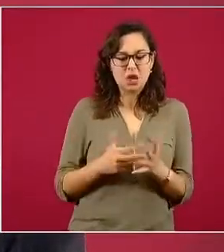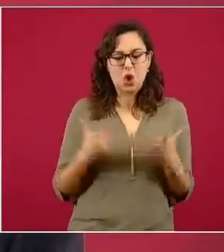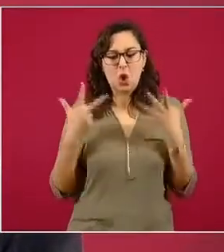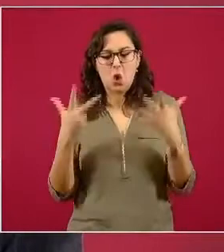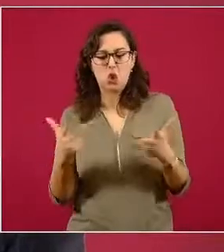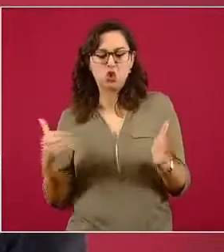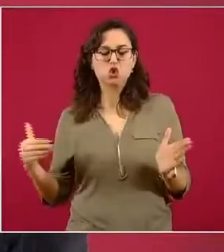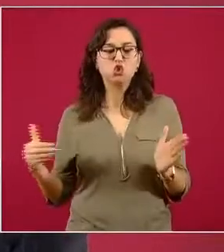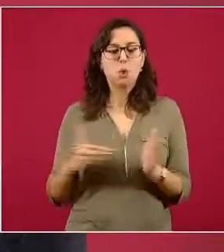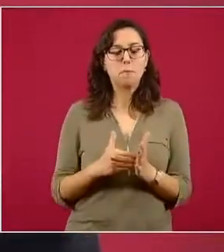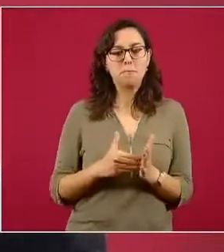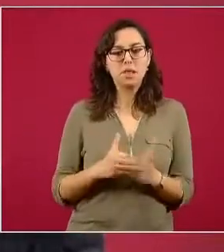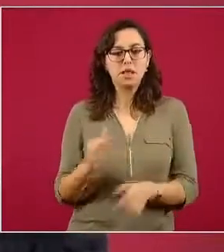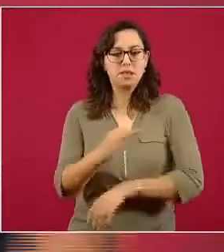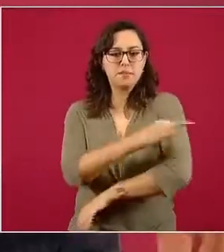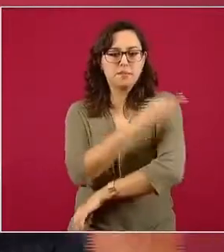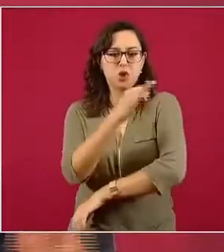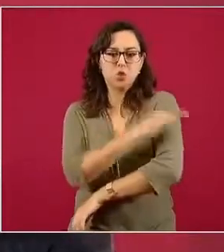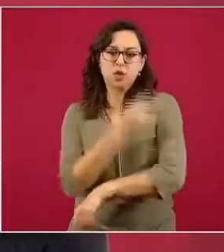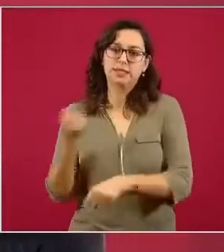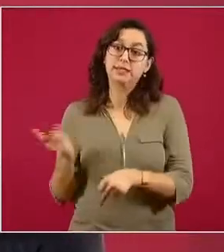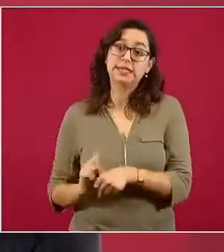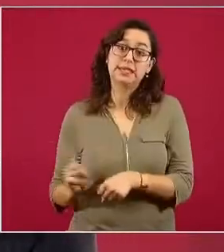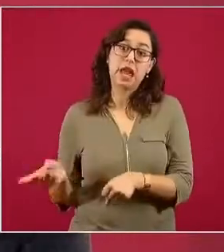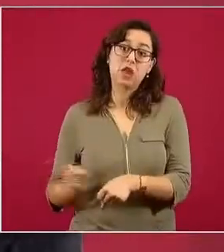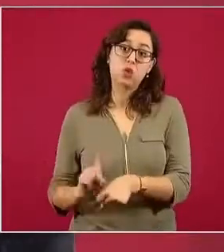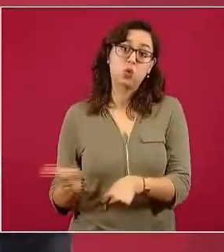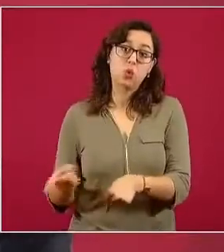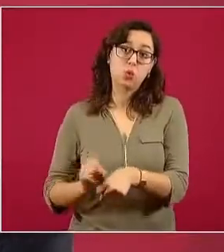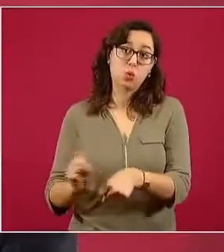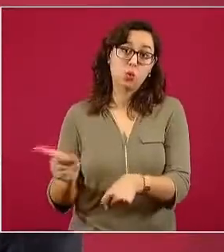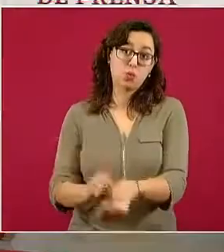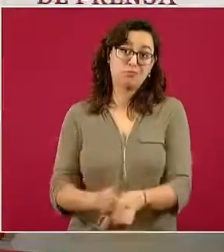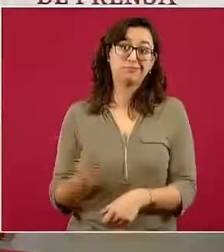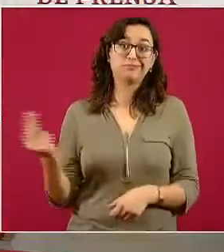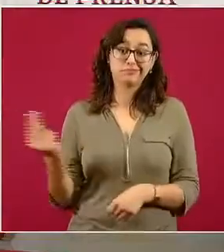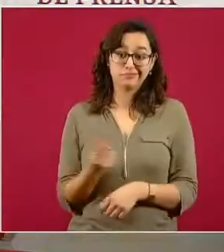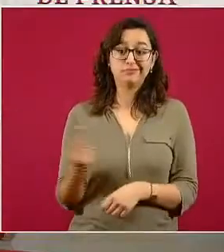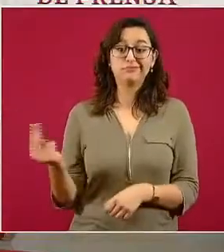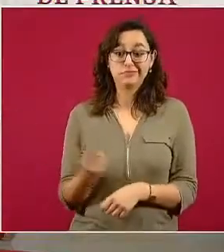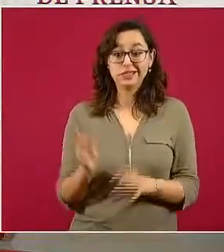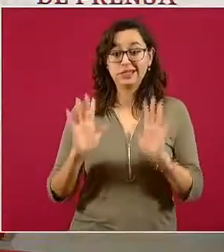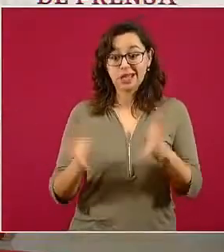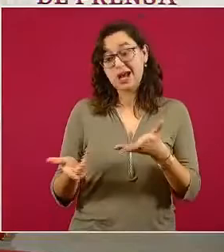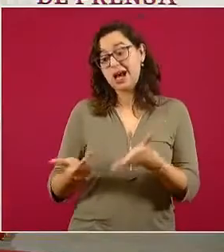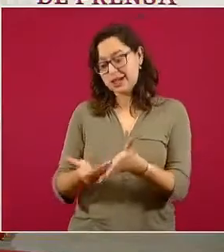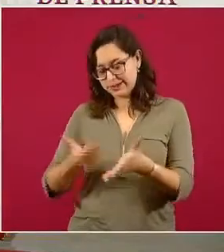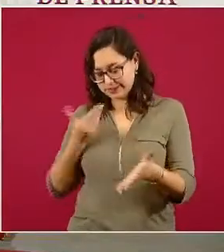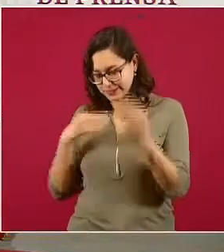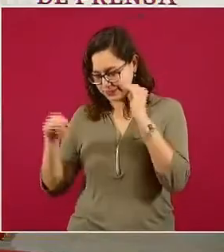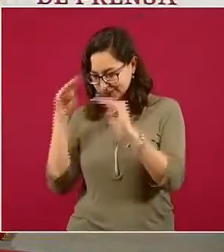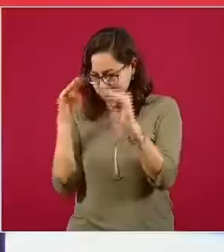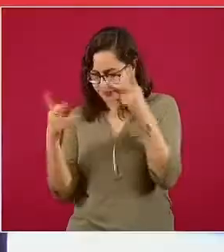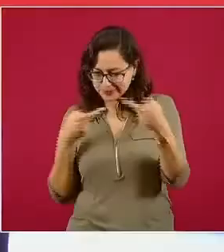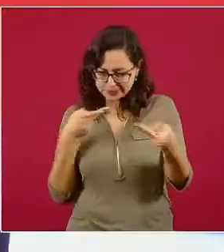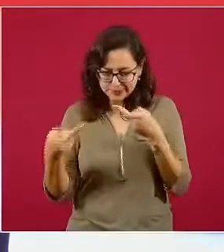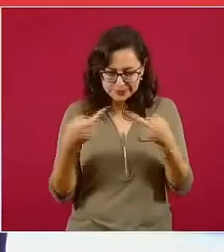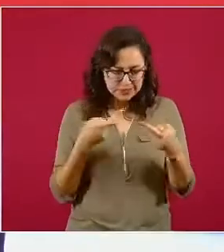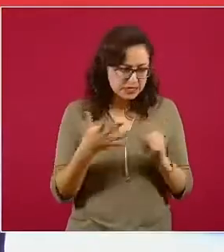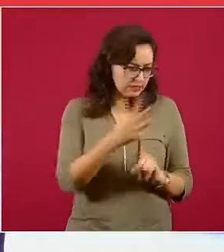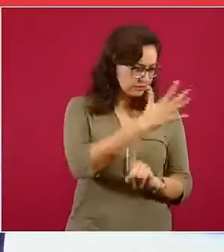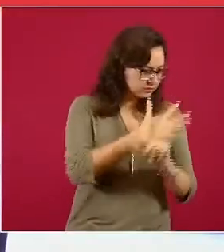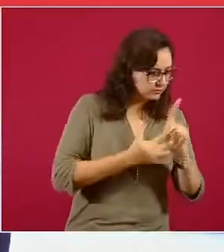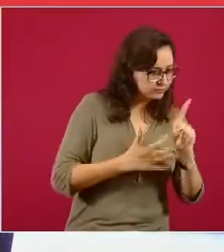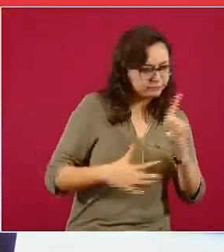vacunas aplicadas por día. Es un promedio que les estoy dando. Esto ha sido cuidadosamente analizado, de hecho, con distintos escenarios